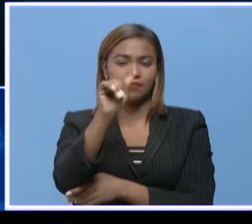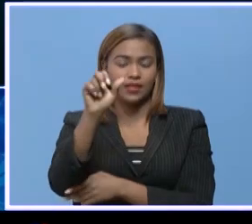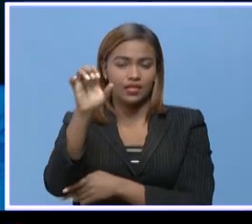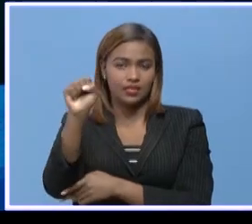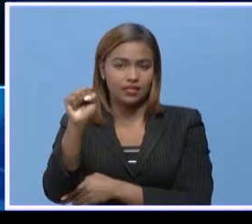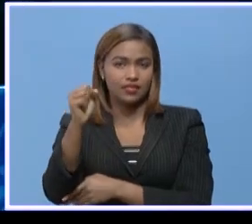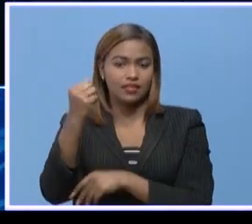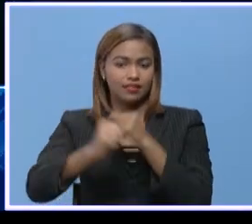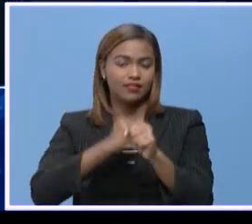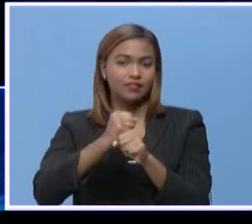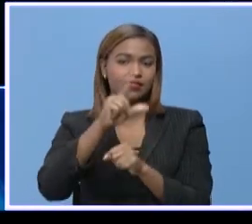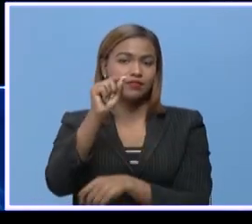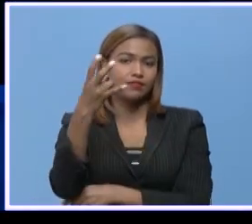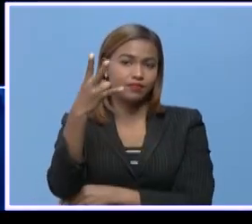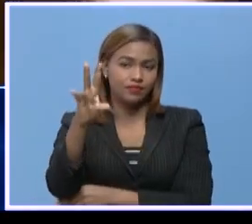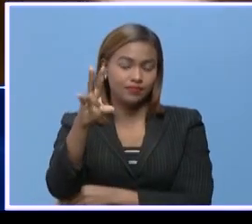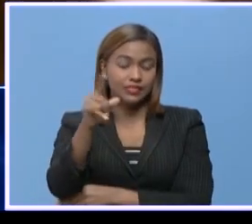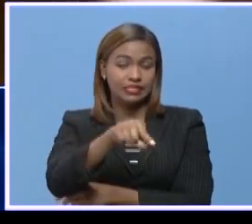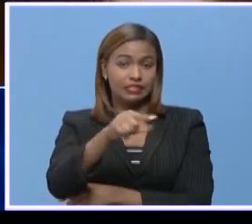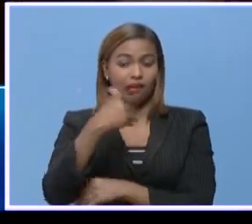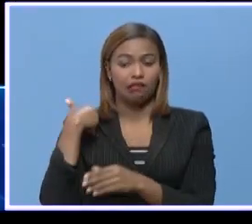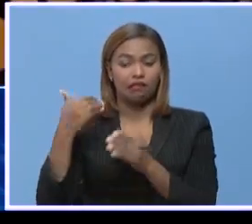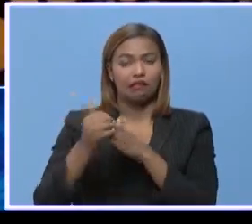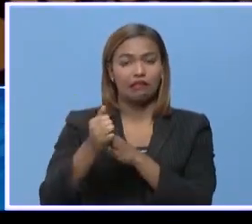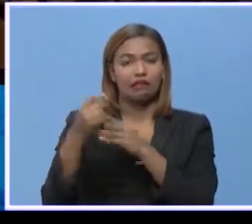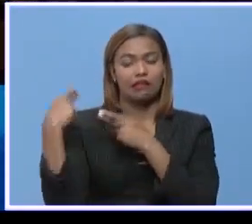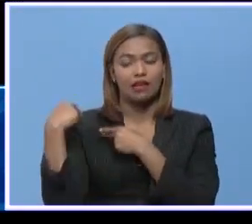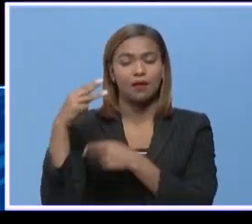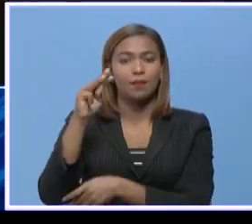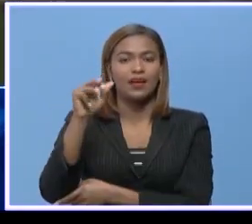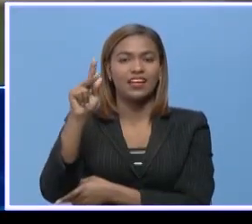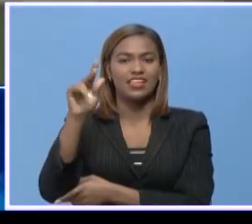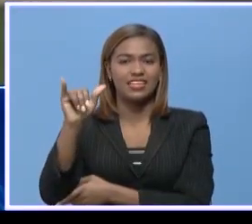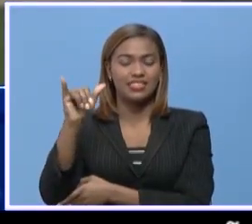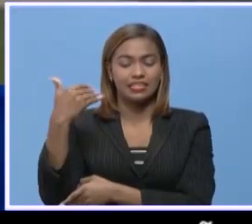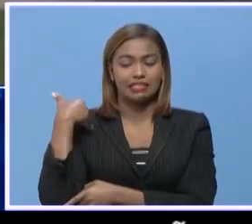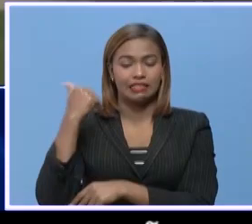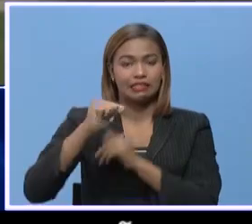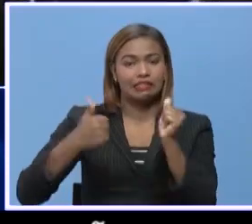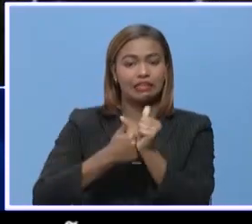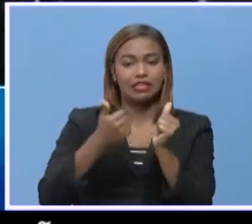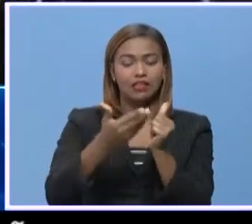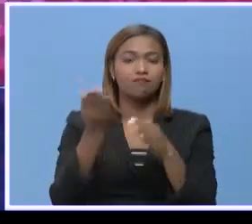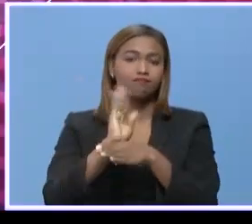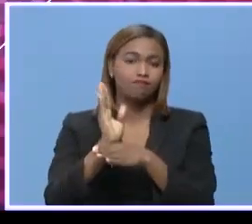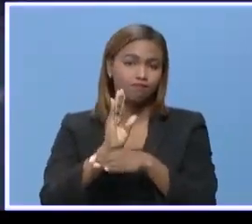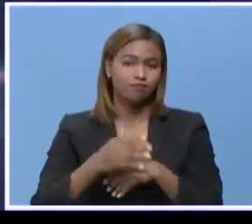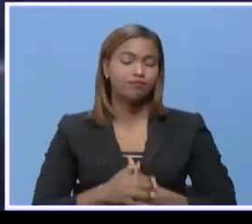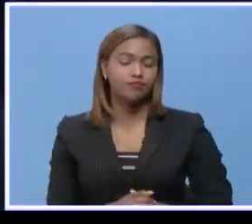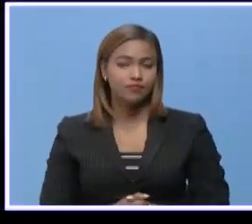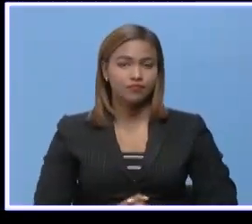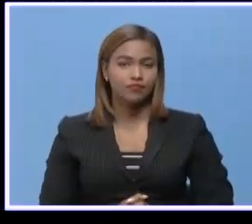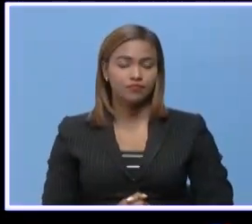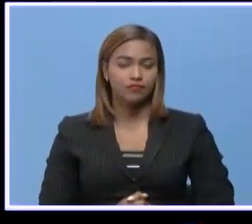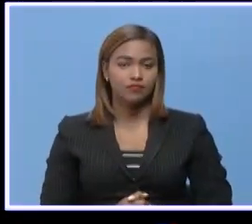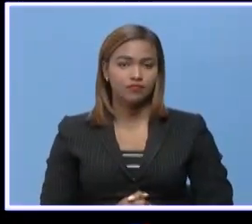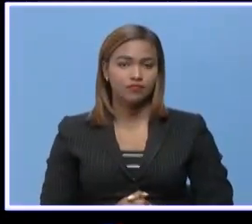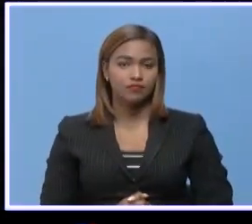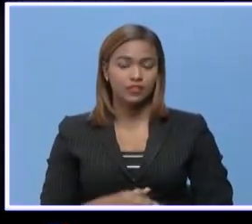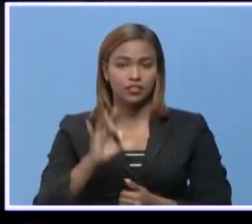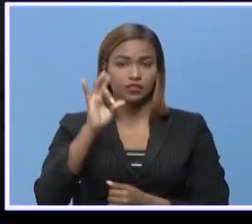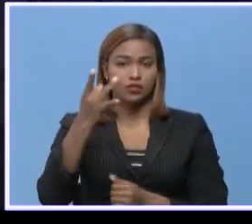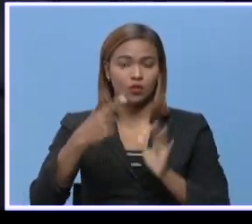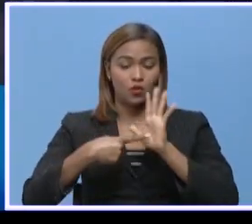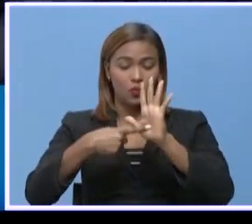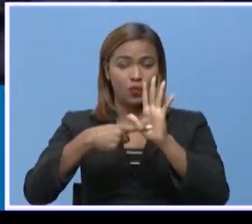Circle 2017 que ha dirigido Matthew Ball, el cerebro detrás de esta saga. La octava